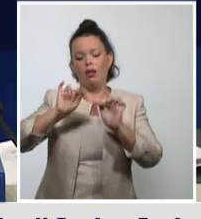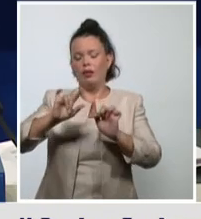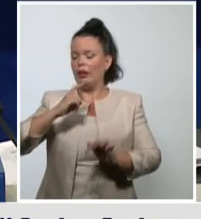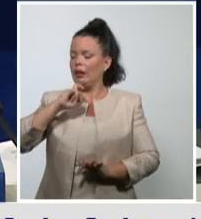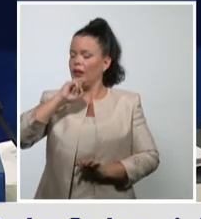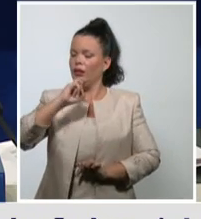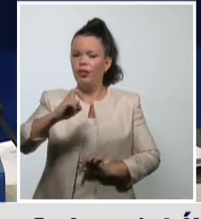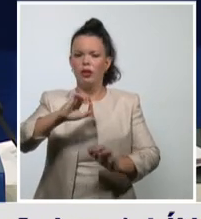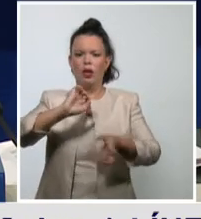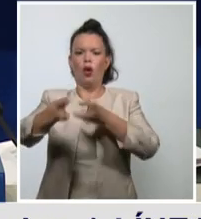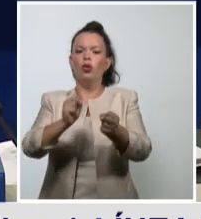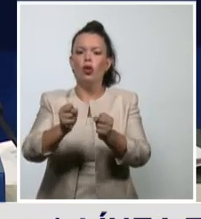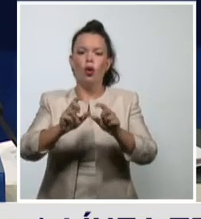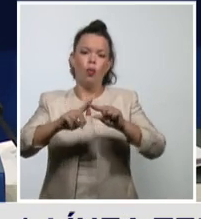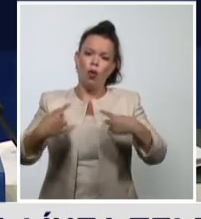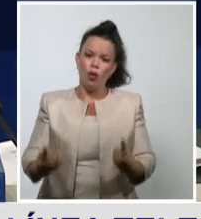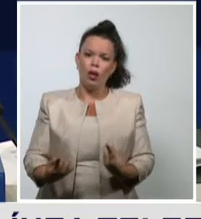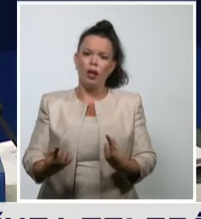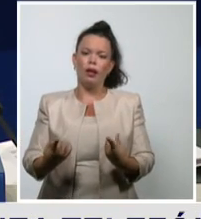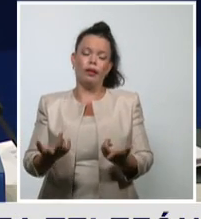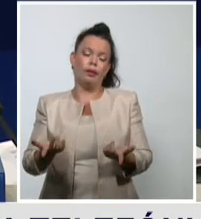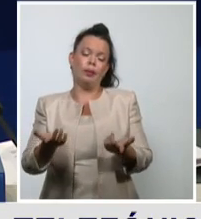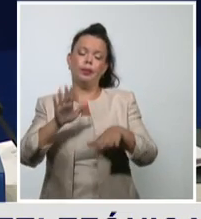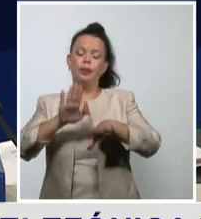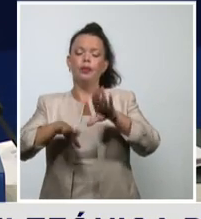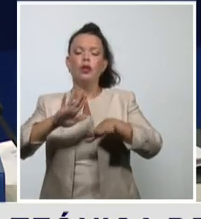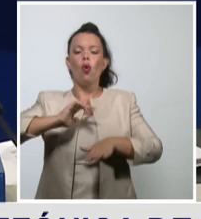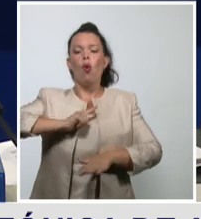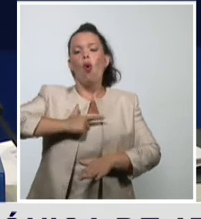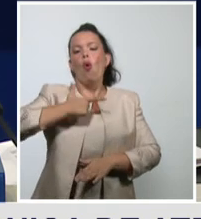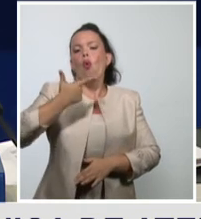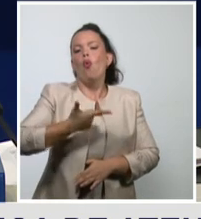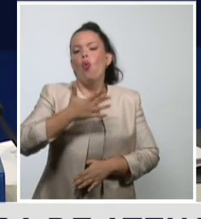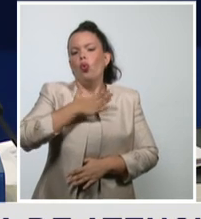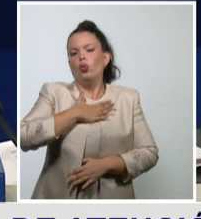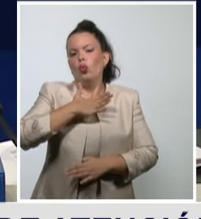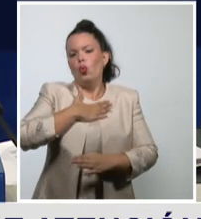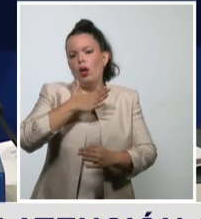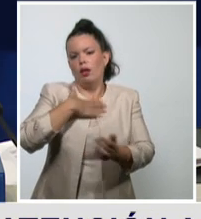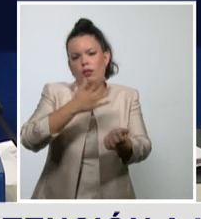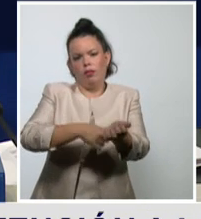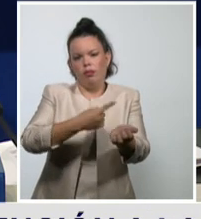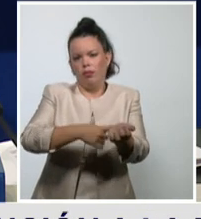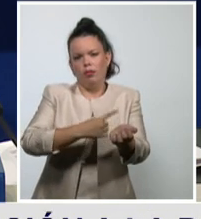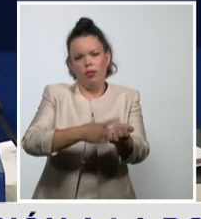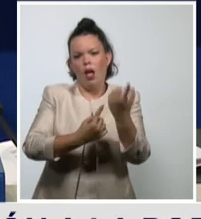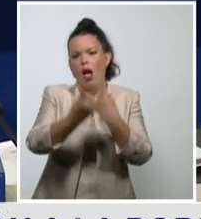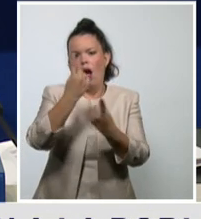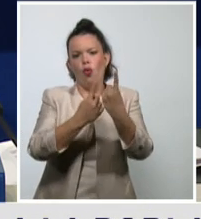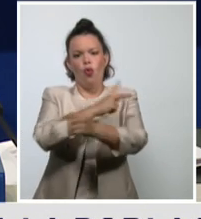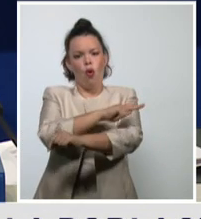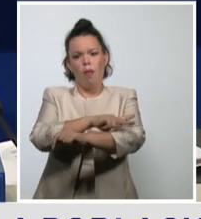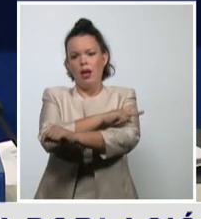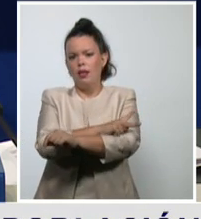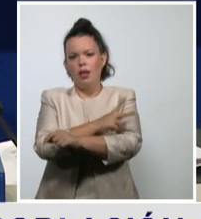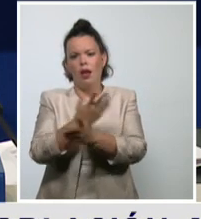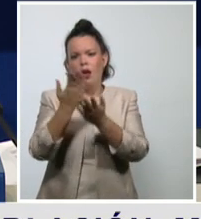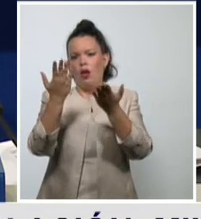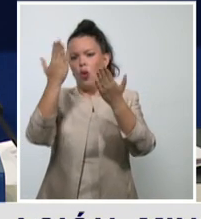incluso por algunos patrones culturales que tienen algunos países que no contribuyen. Yo